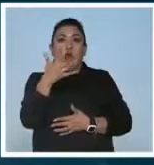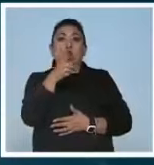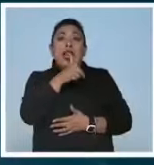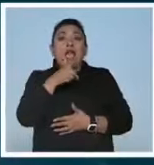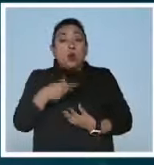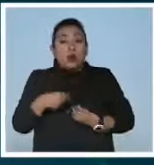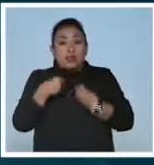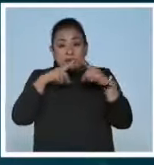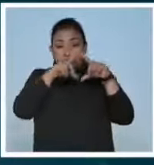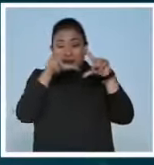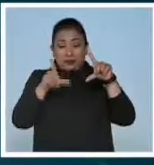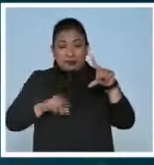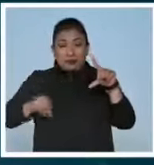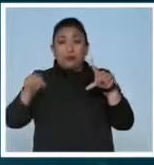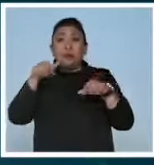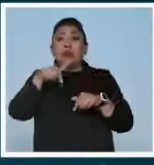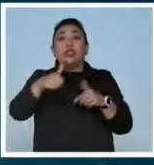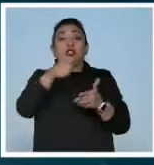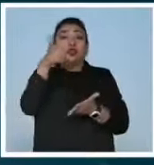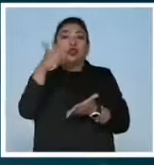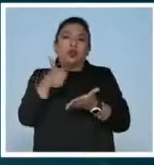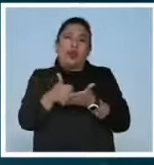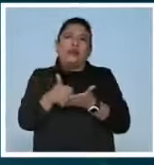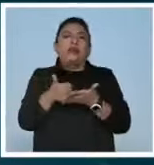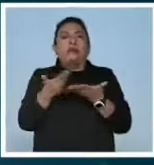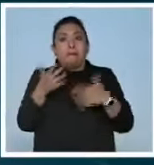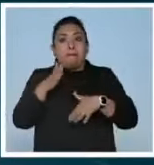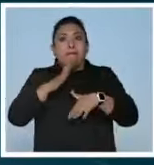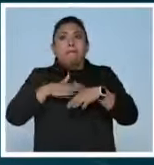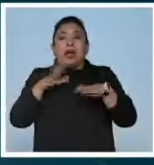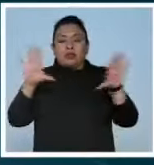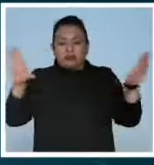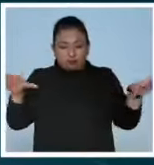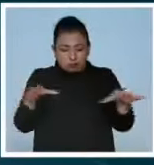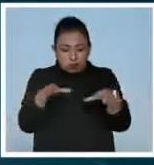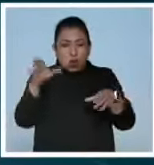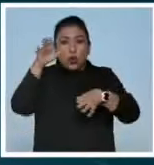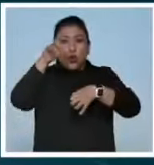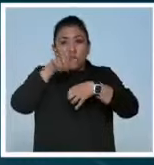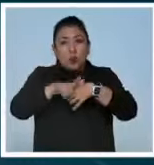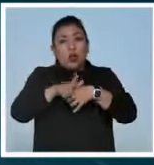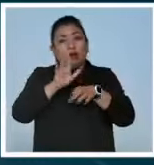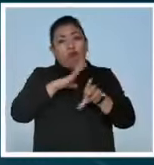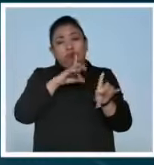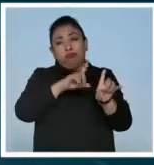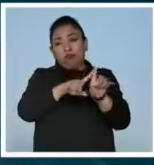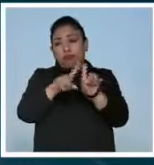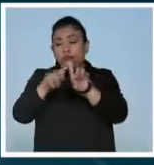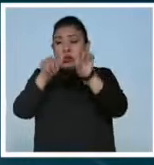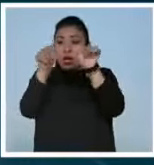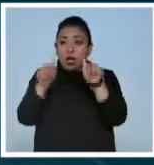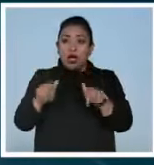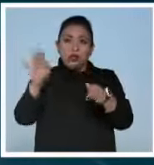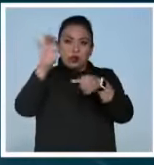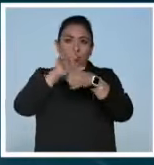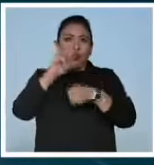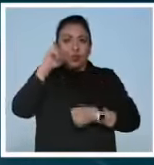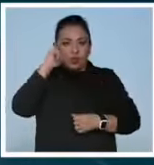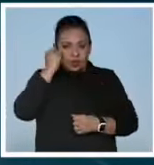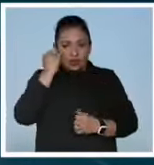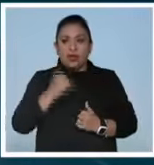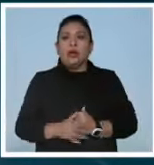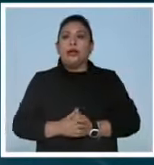vivas de todo el país. Somos la ciudad, podríamos decir, con mayor concentración cultural y riqueza de arte y cultura indígena.